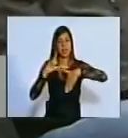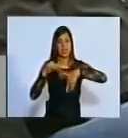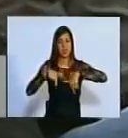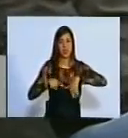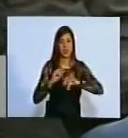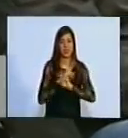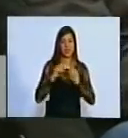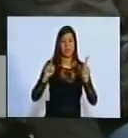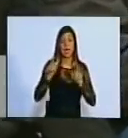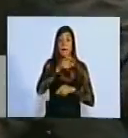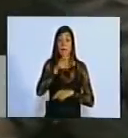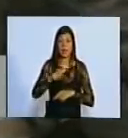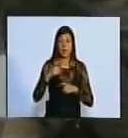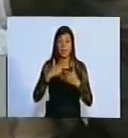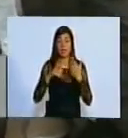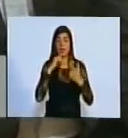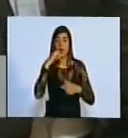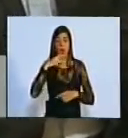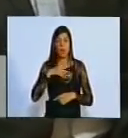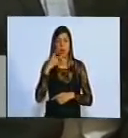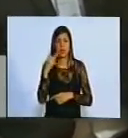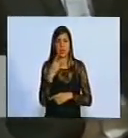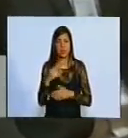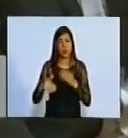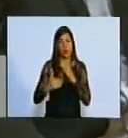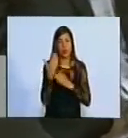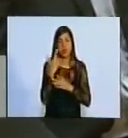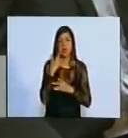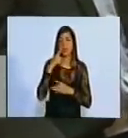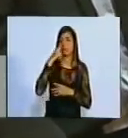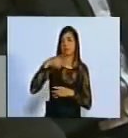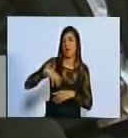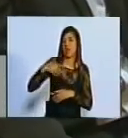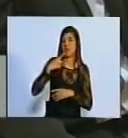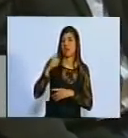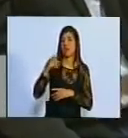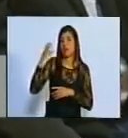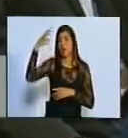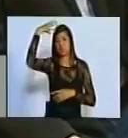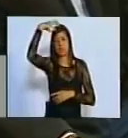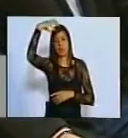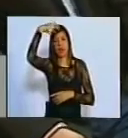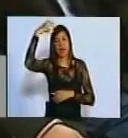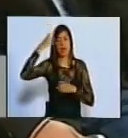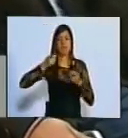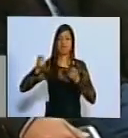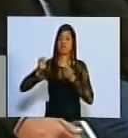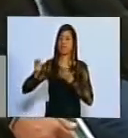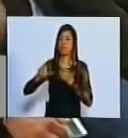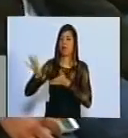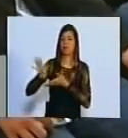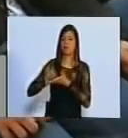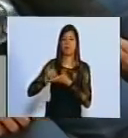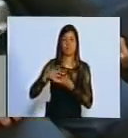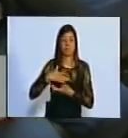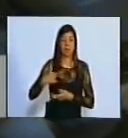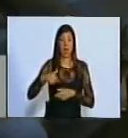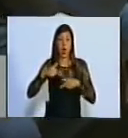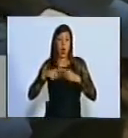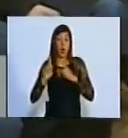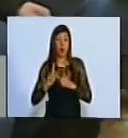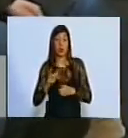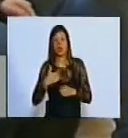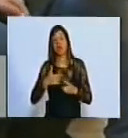Distintos precursores defendieron modelos políticos republicanos, monárquicos, centralistas o federalistas, otros